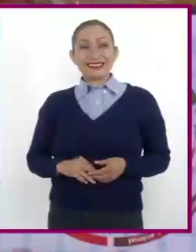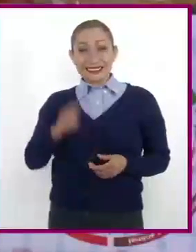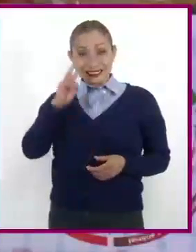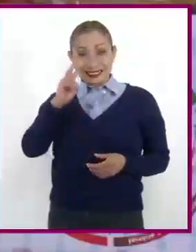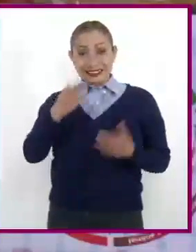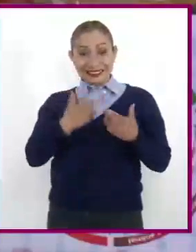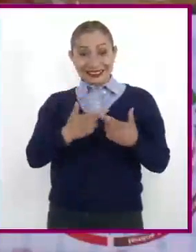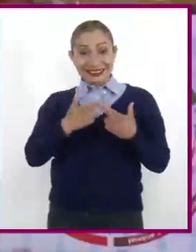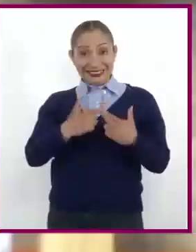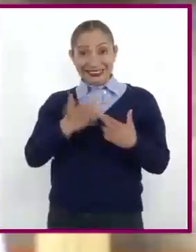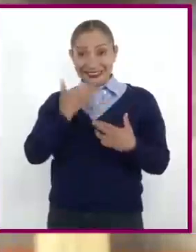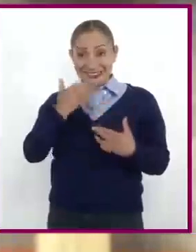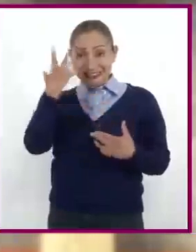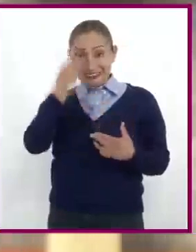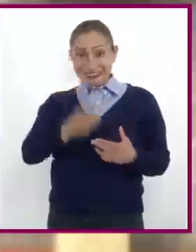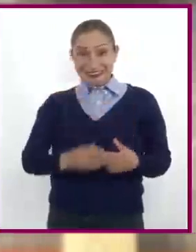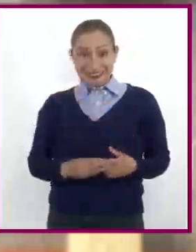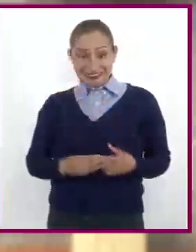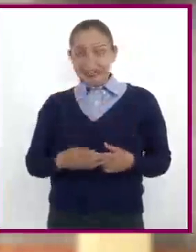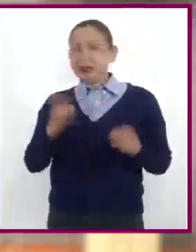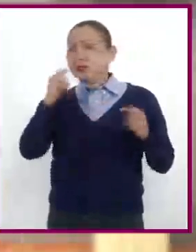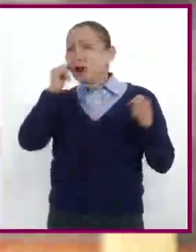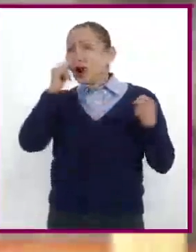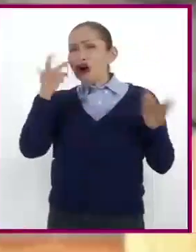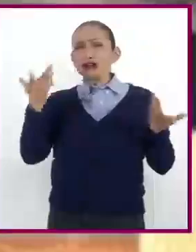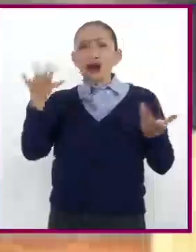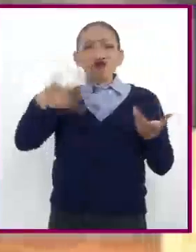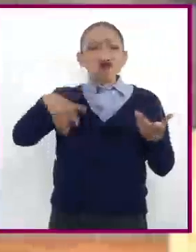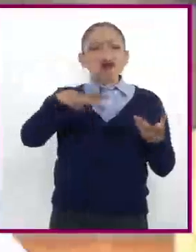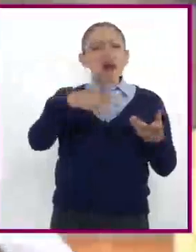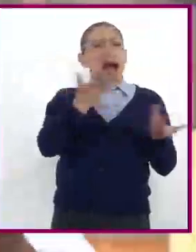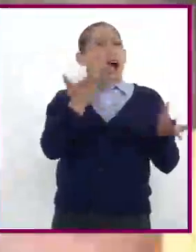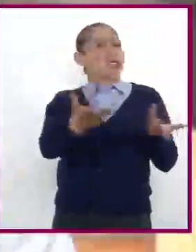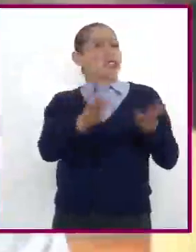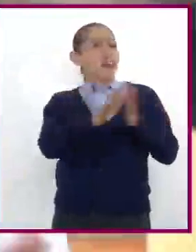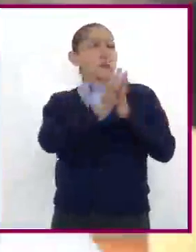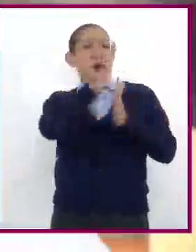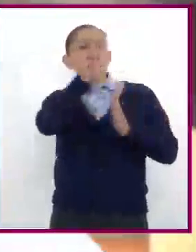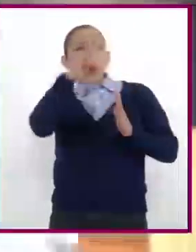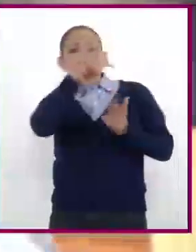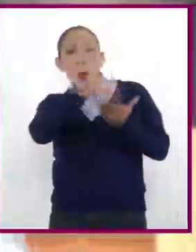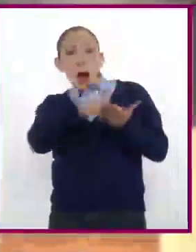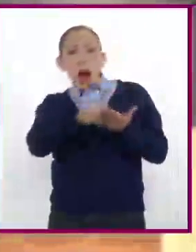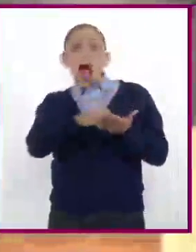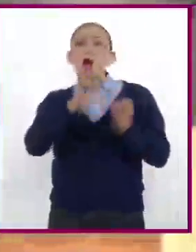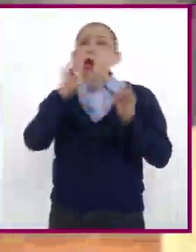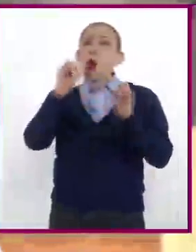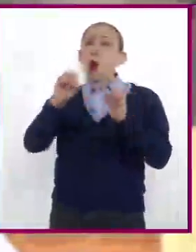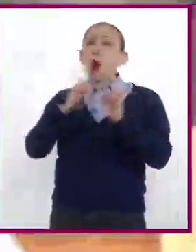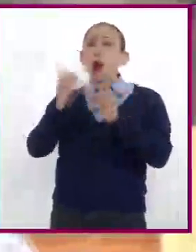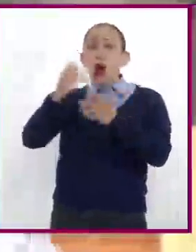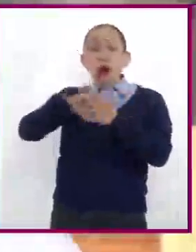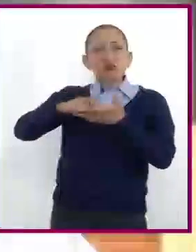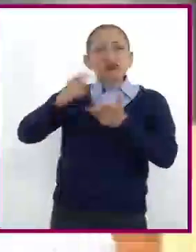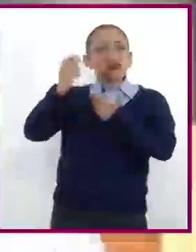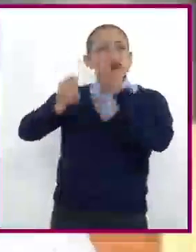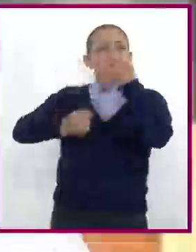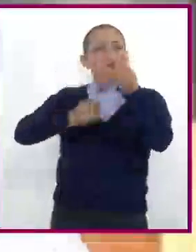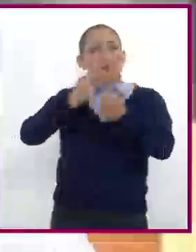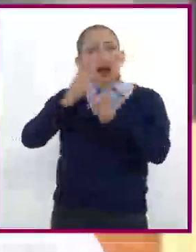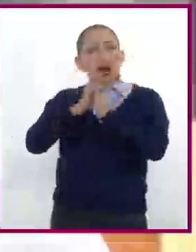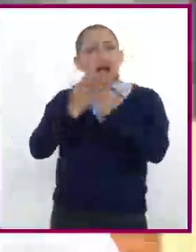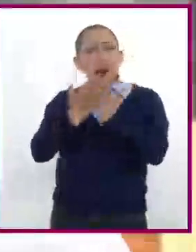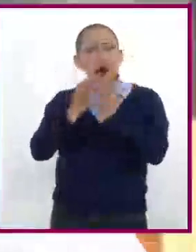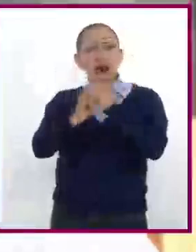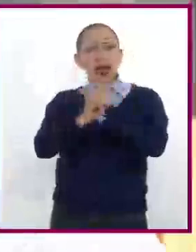Miren qué rico quedó. No importa si la búsqueda la hacen en una biblioteca, una librería o en internet.